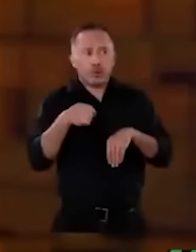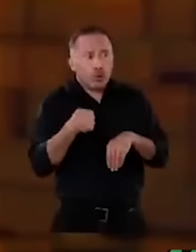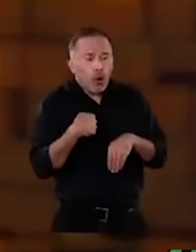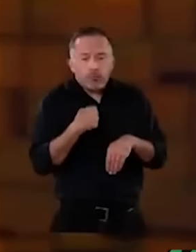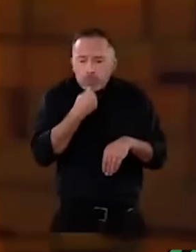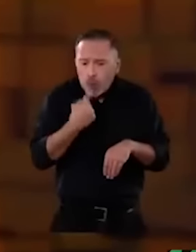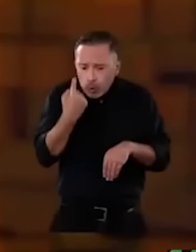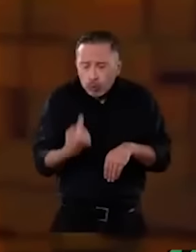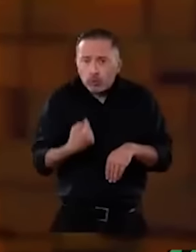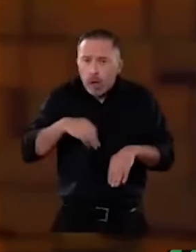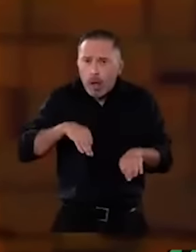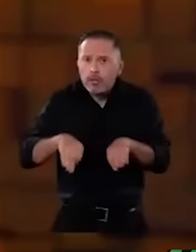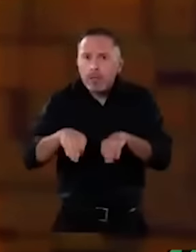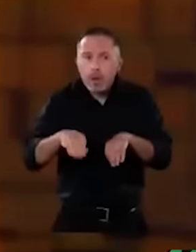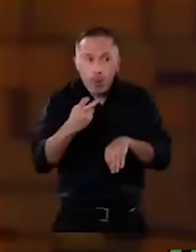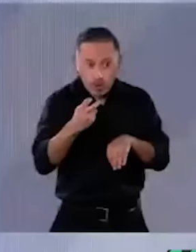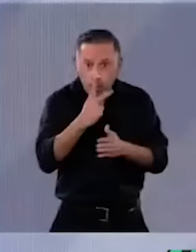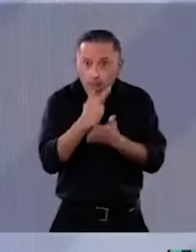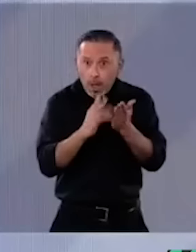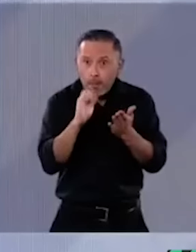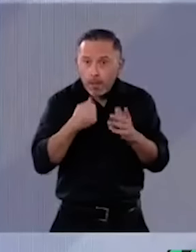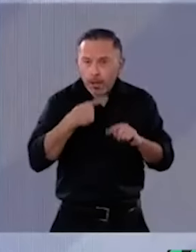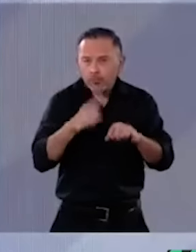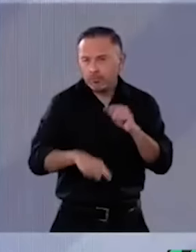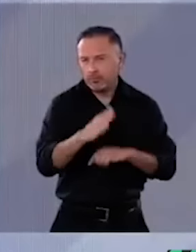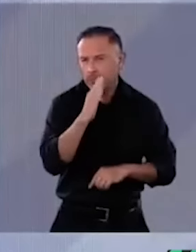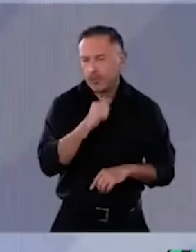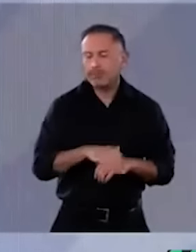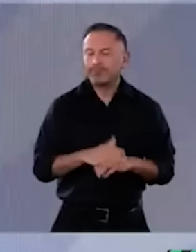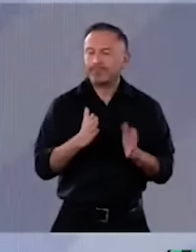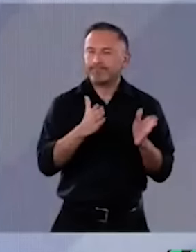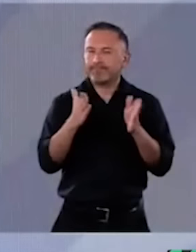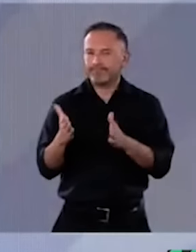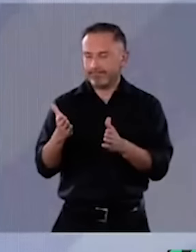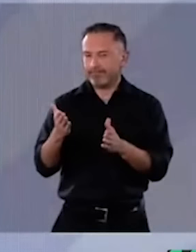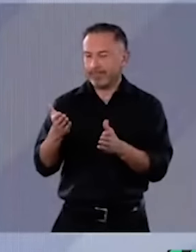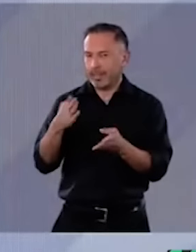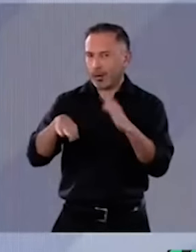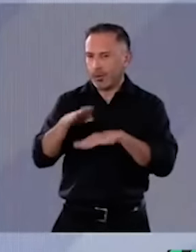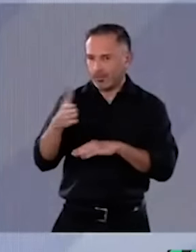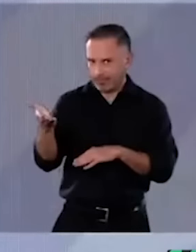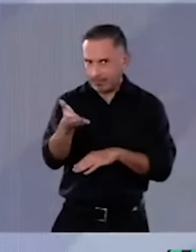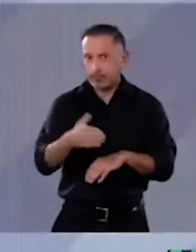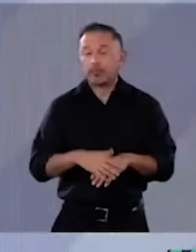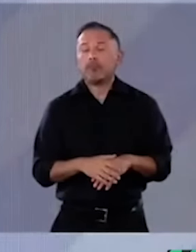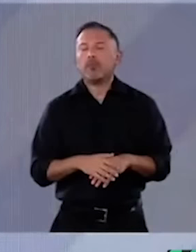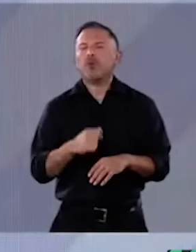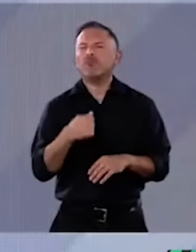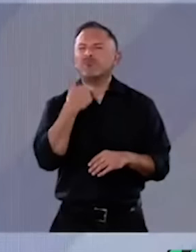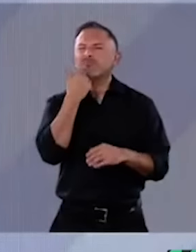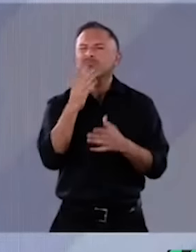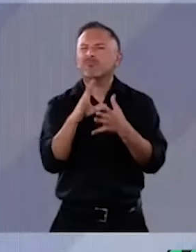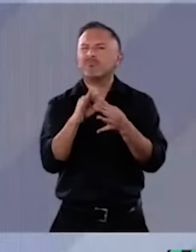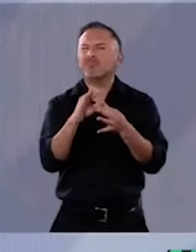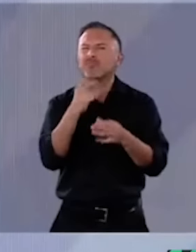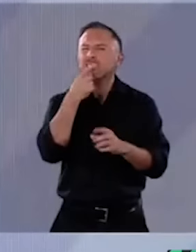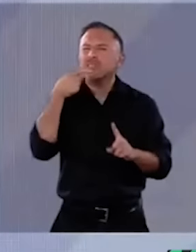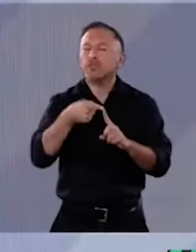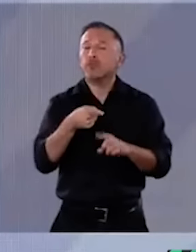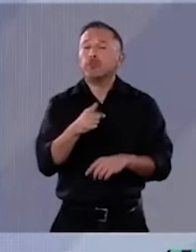alusión, adelante, Claudia. Inmediatamente vamos a ir. Solamente decir que nosotros somos los únicos que podemos mantener los programas